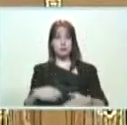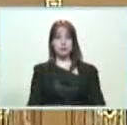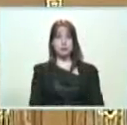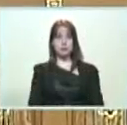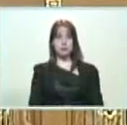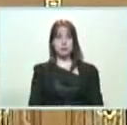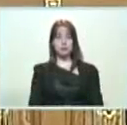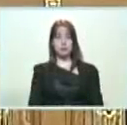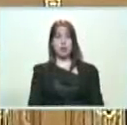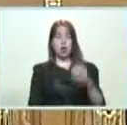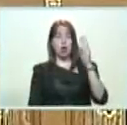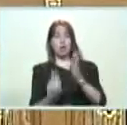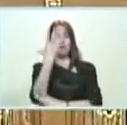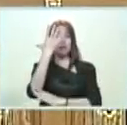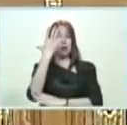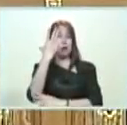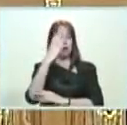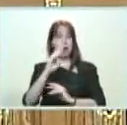lo que fundaba, lo que creaba.